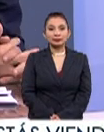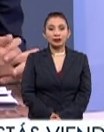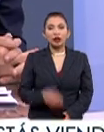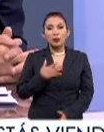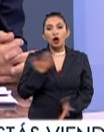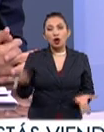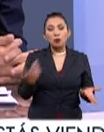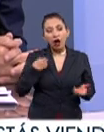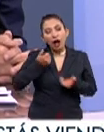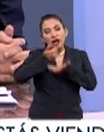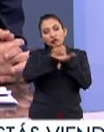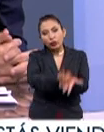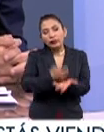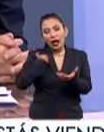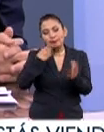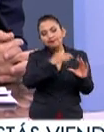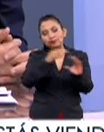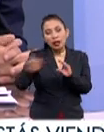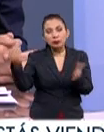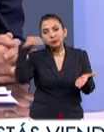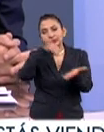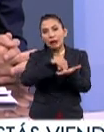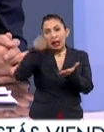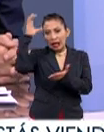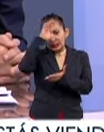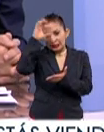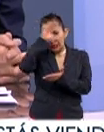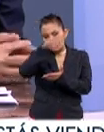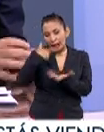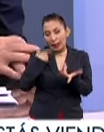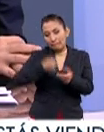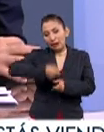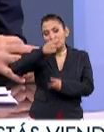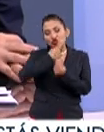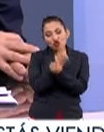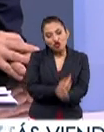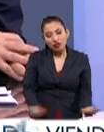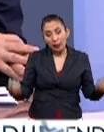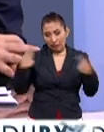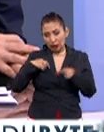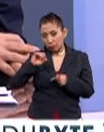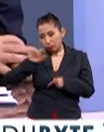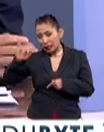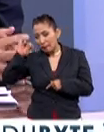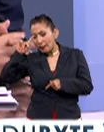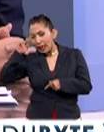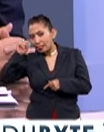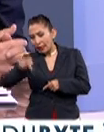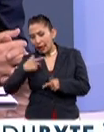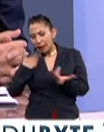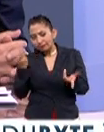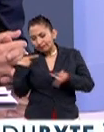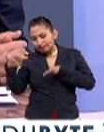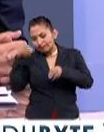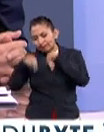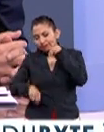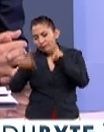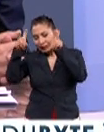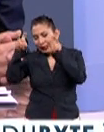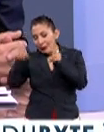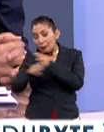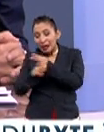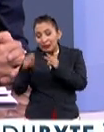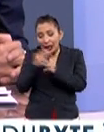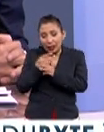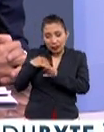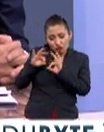Bueno, como una contribución académica a la incorporación de la ciencia en la primera infancia, especialistas del Politécnico Nacional desarrollan contenidos,